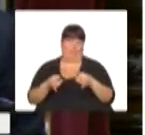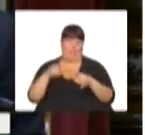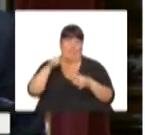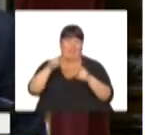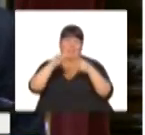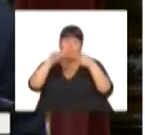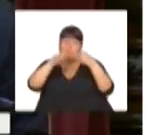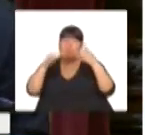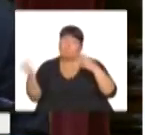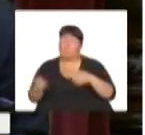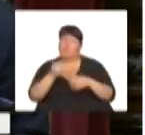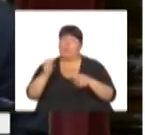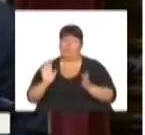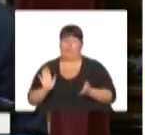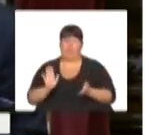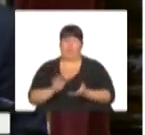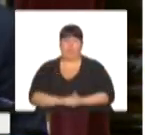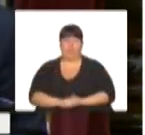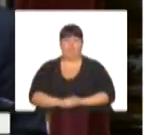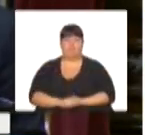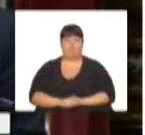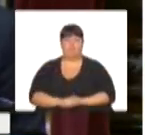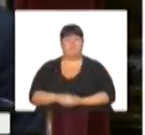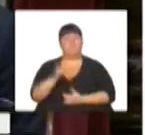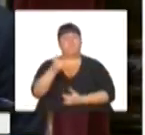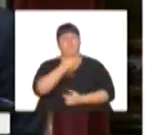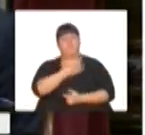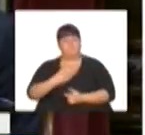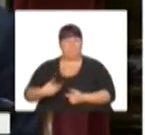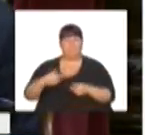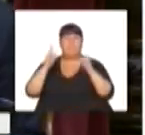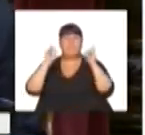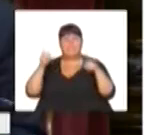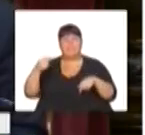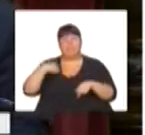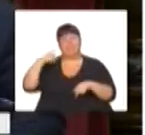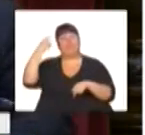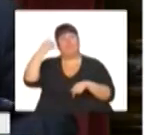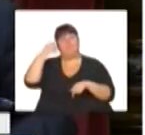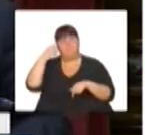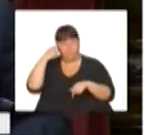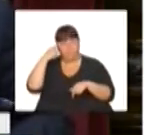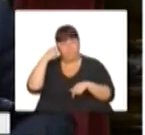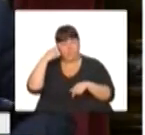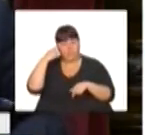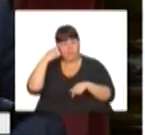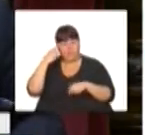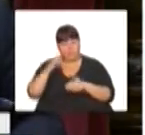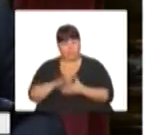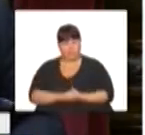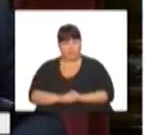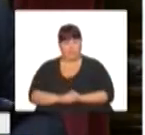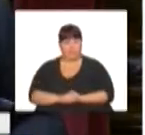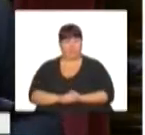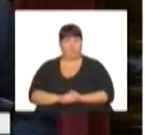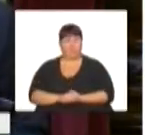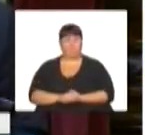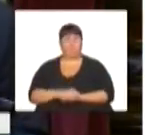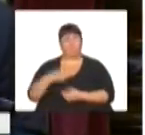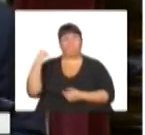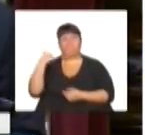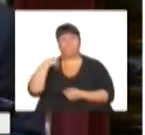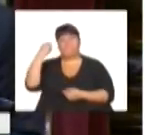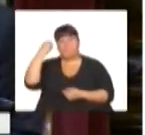todos hicieron cuestiones de privilegio, dijeron todos, mientras simultáneamente con media pantalla ponían los